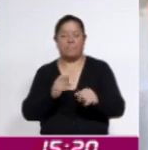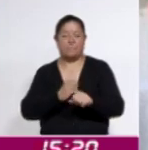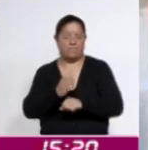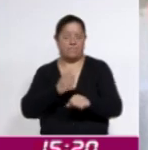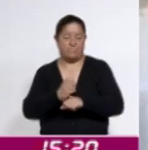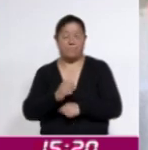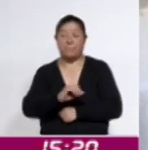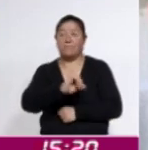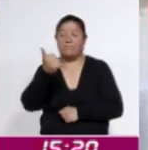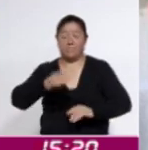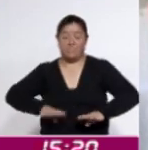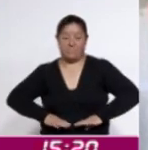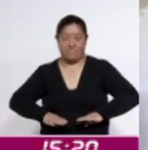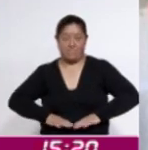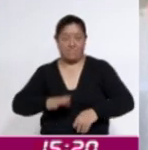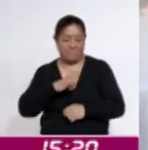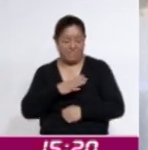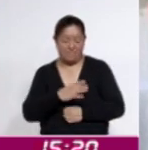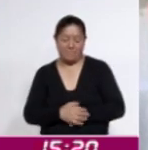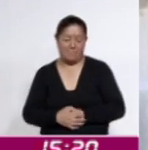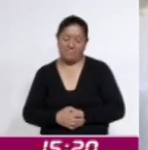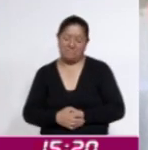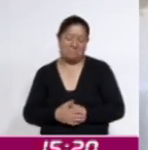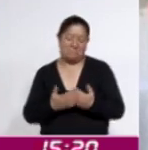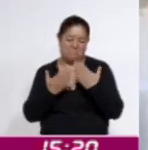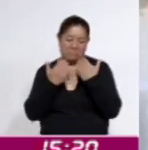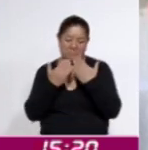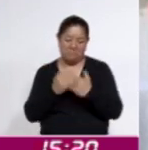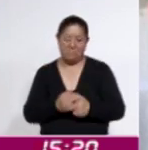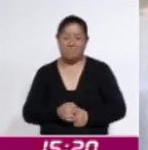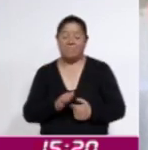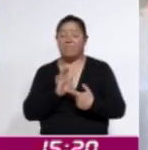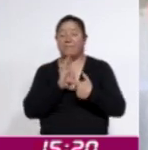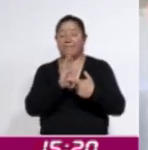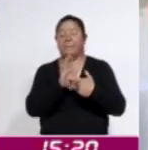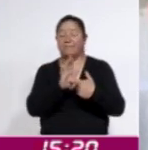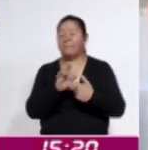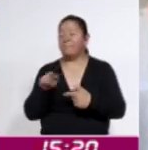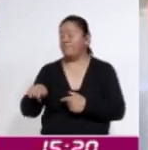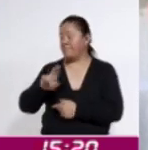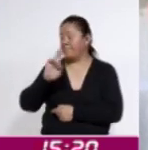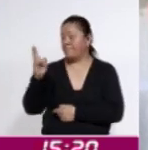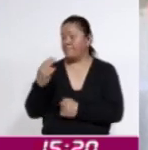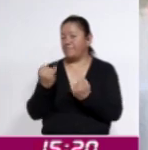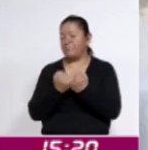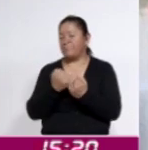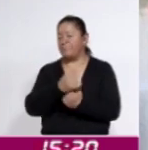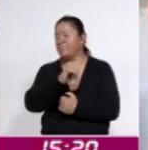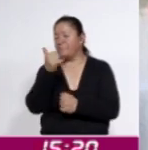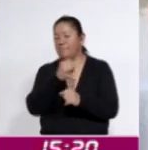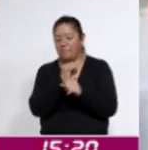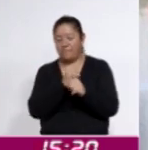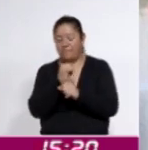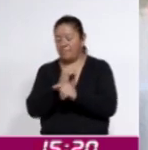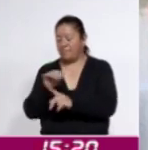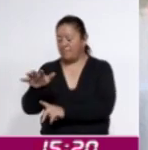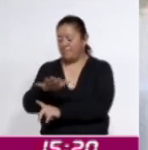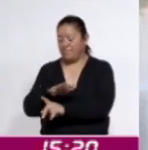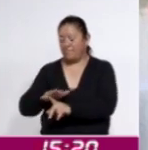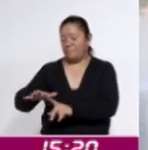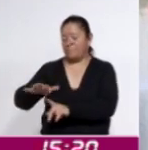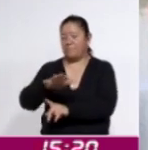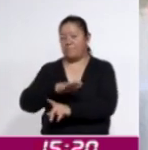estas características en donde se muestre lo que no solamente la universidad, sino otros investigadores en el ámbito regional están desarrollando acerca